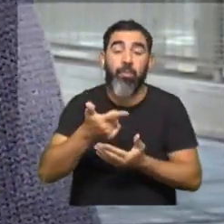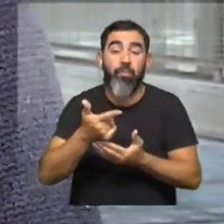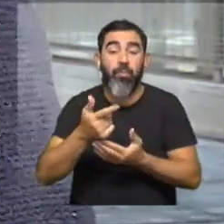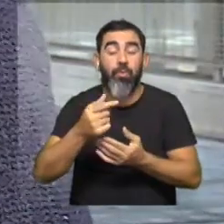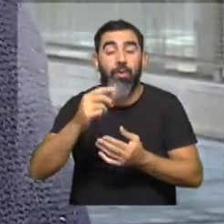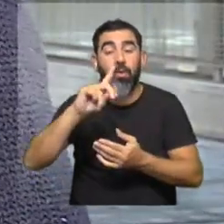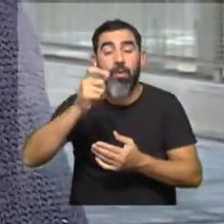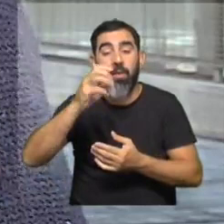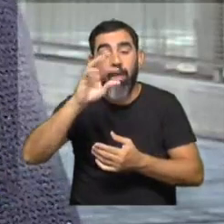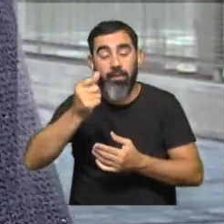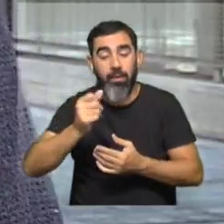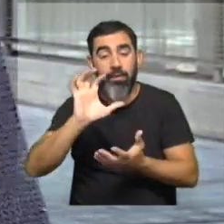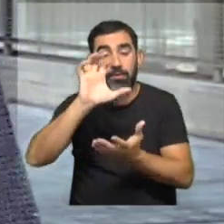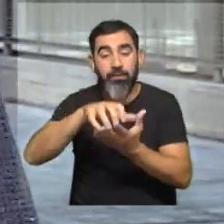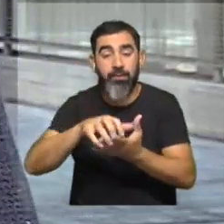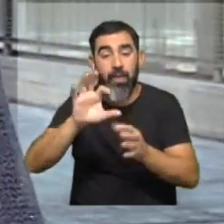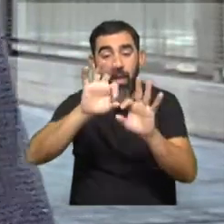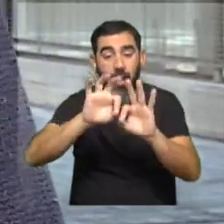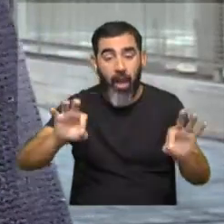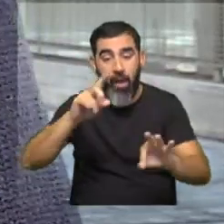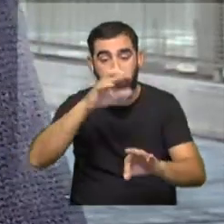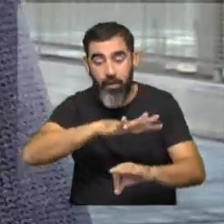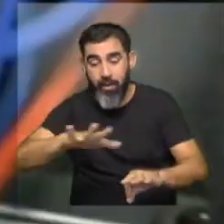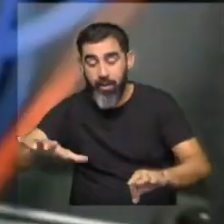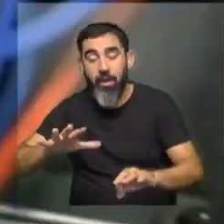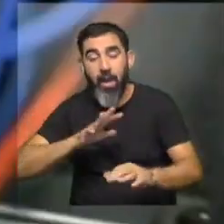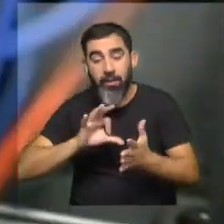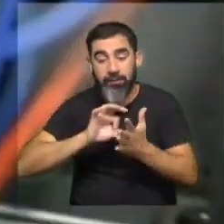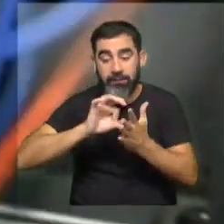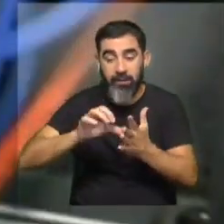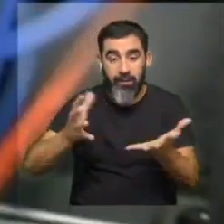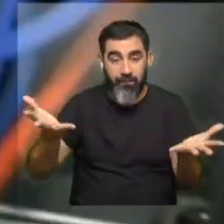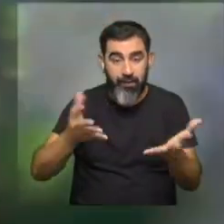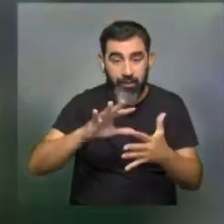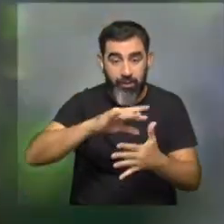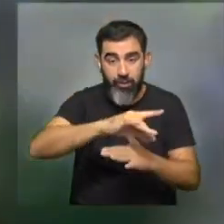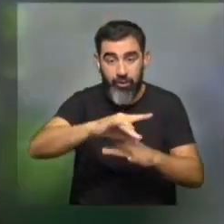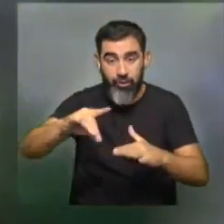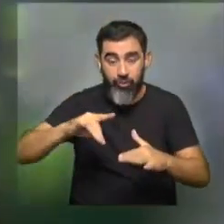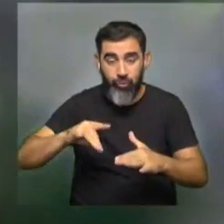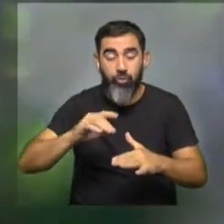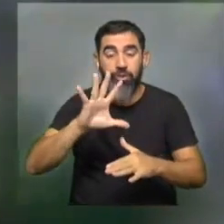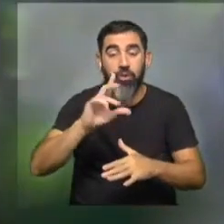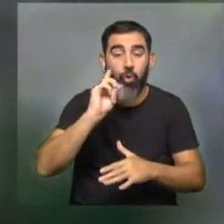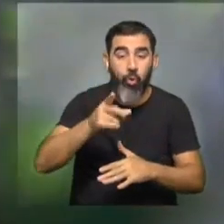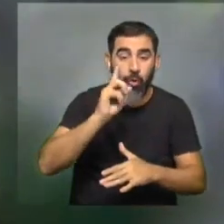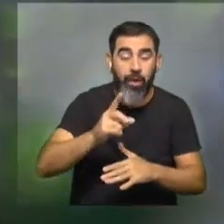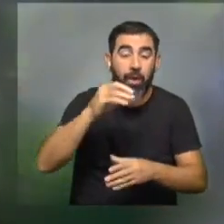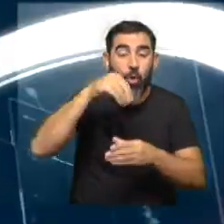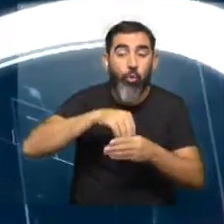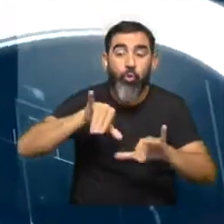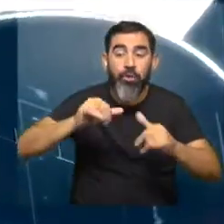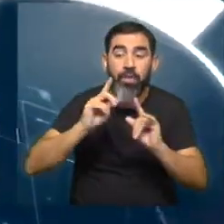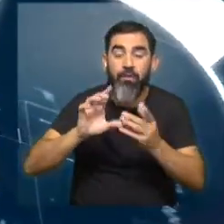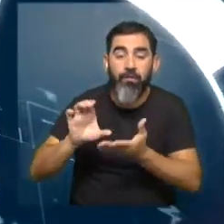data center, así como invirtió en los cables submarinos, ahora tiene servicios digitales, contenido y 5G que tiene que invertir ya